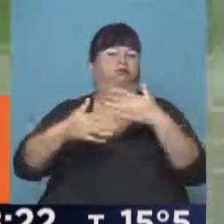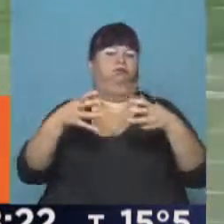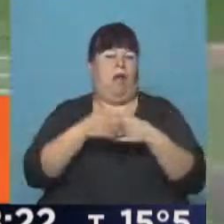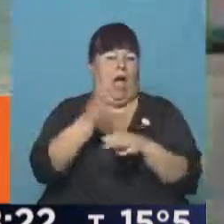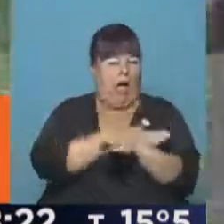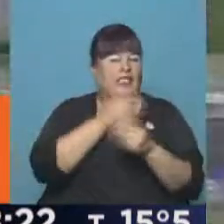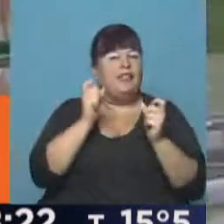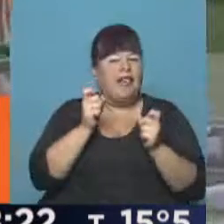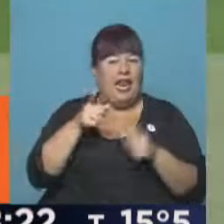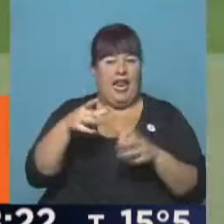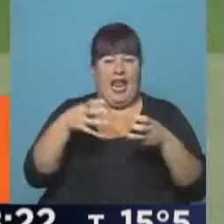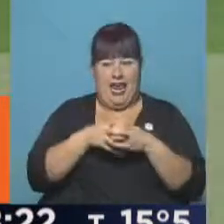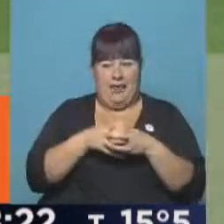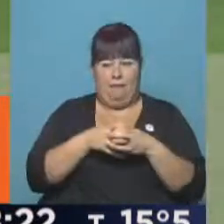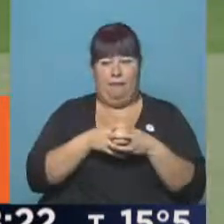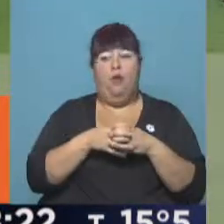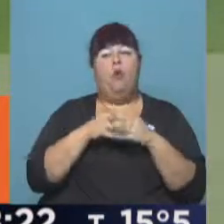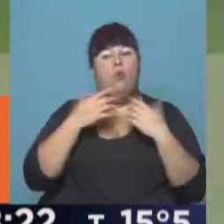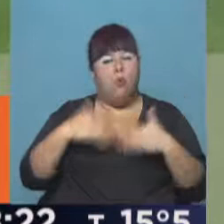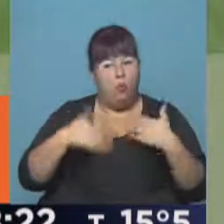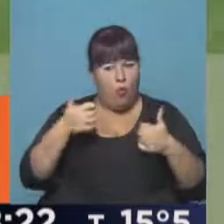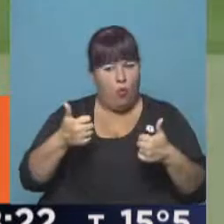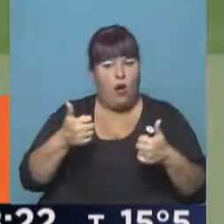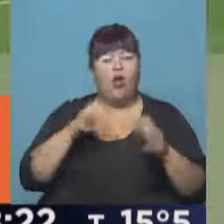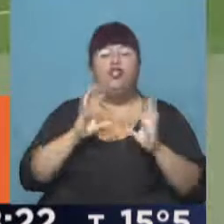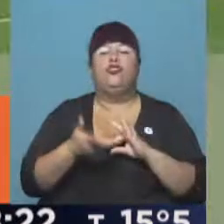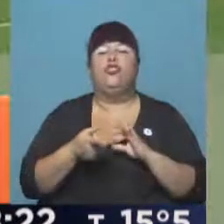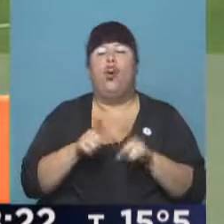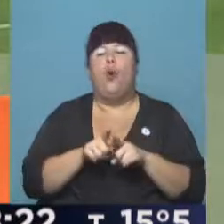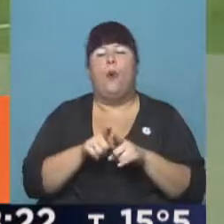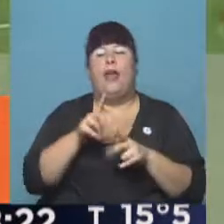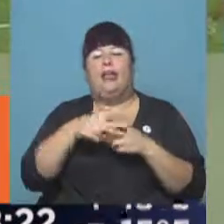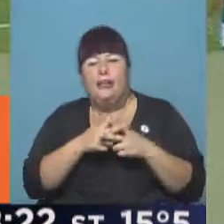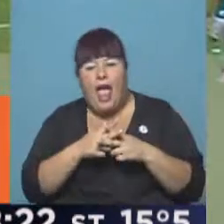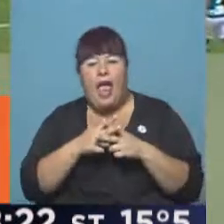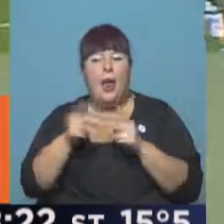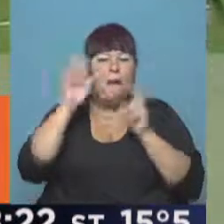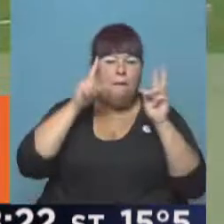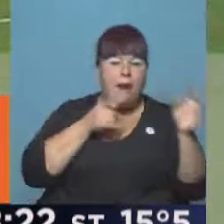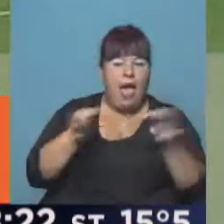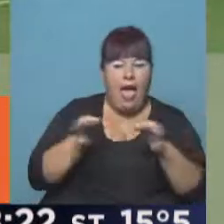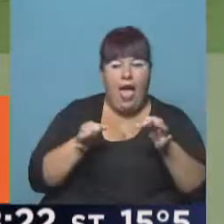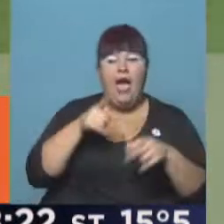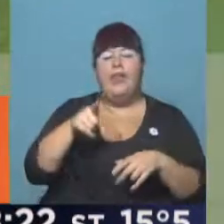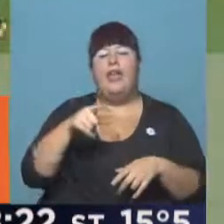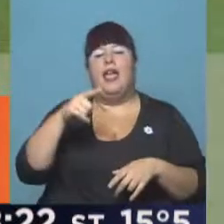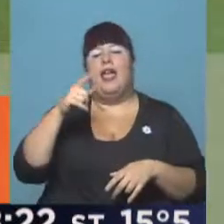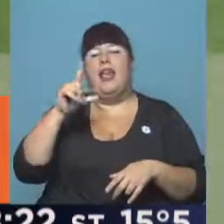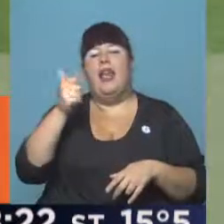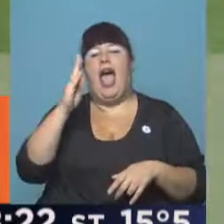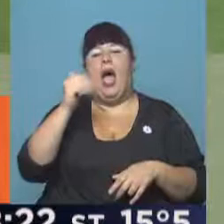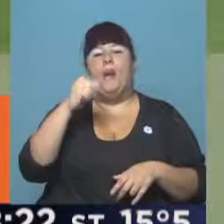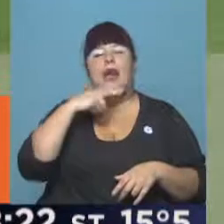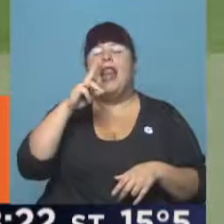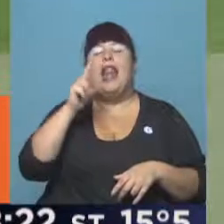previa. Estoy hablando del equipo tan bien llevado desde el punto de vista técnico y estratégico de Pablo Lavalle.